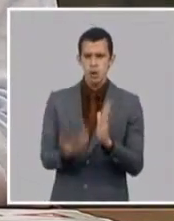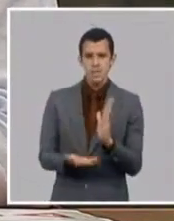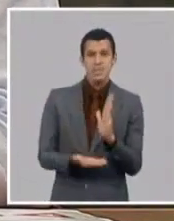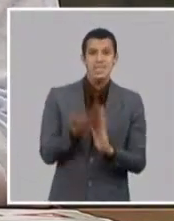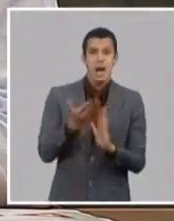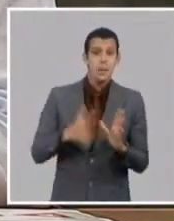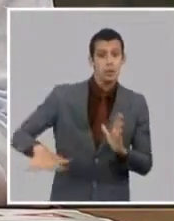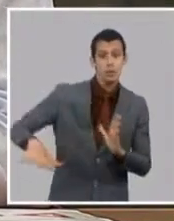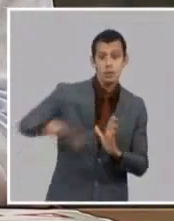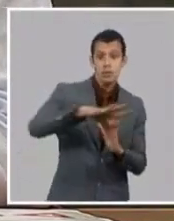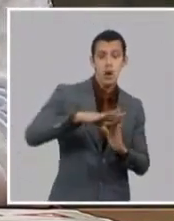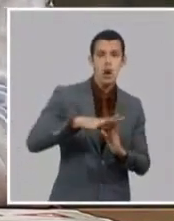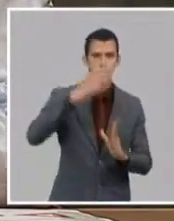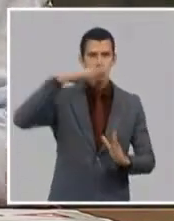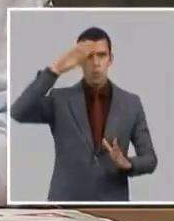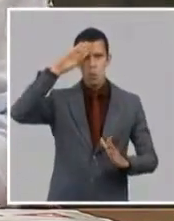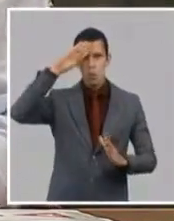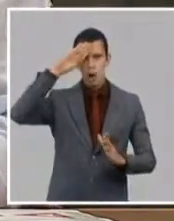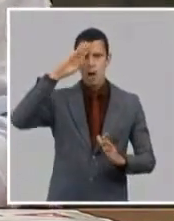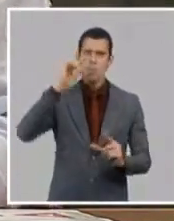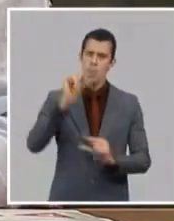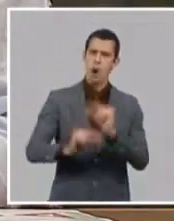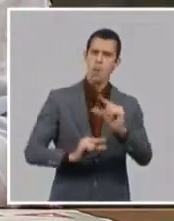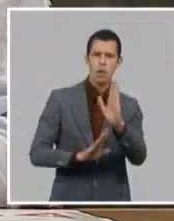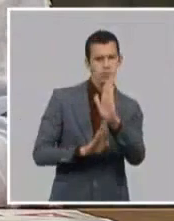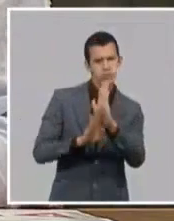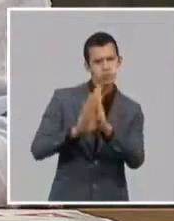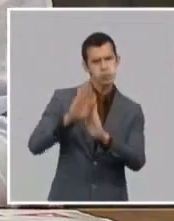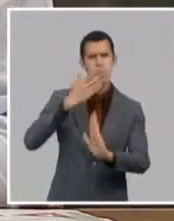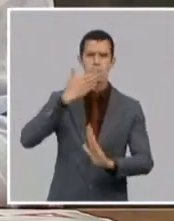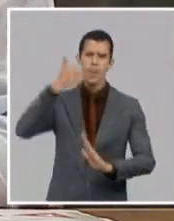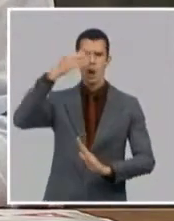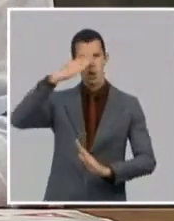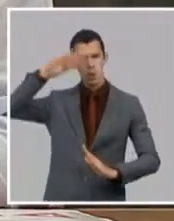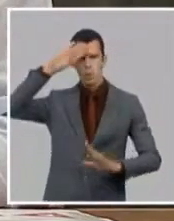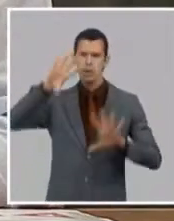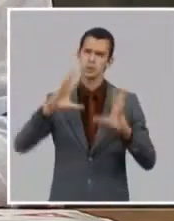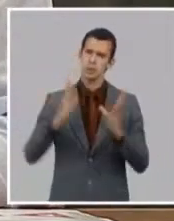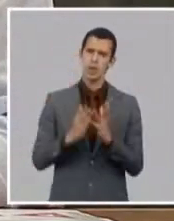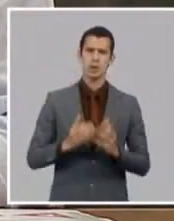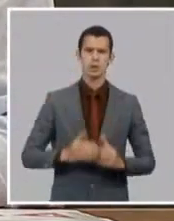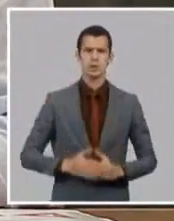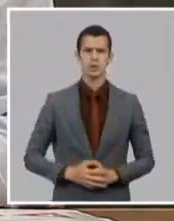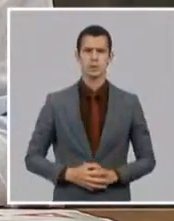construyendo, creciendo, soñando y alcanzando la mayor